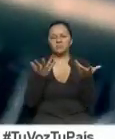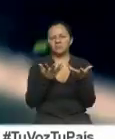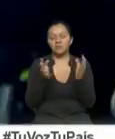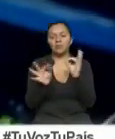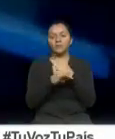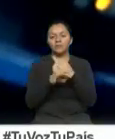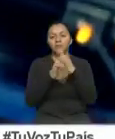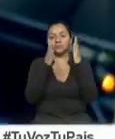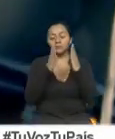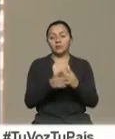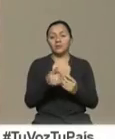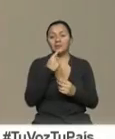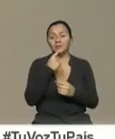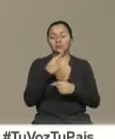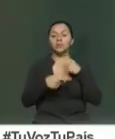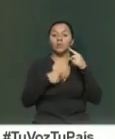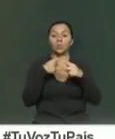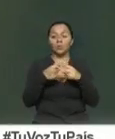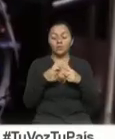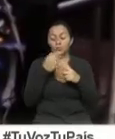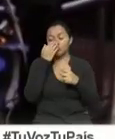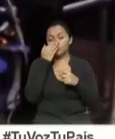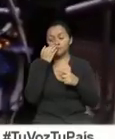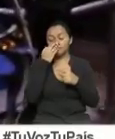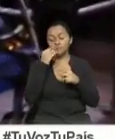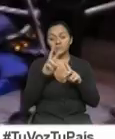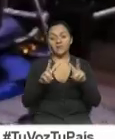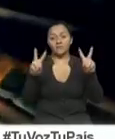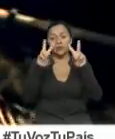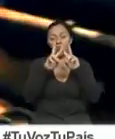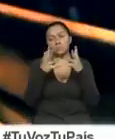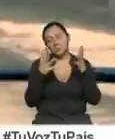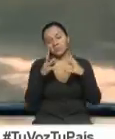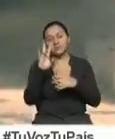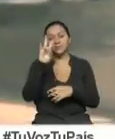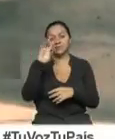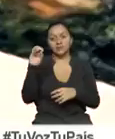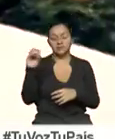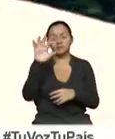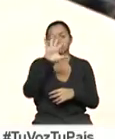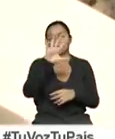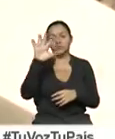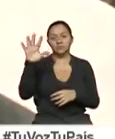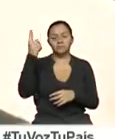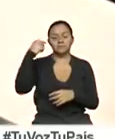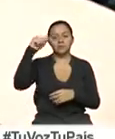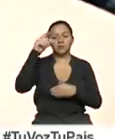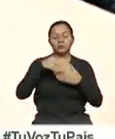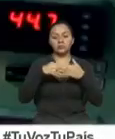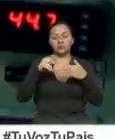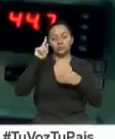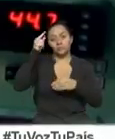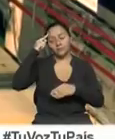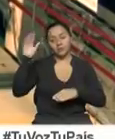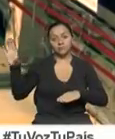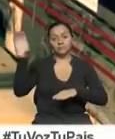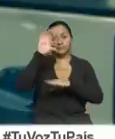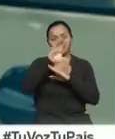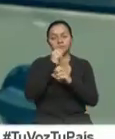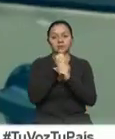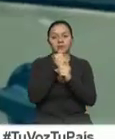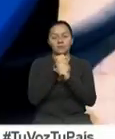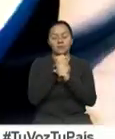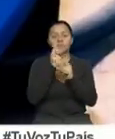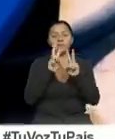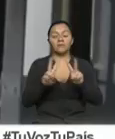funcionario manifestó que en el caso de sopladora, el valor referente son los 755 millones de dólares que el gobierno invirtió en la obra, mientras que